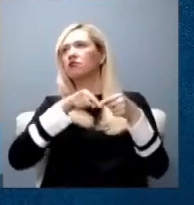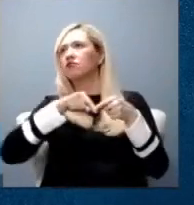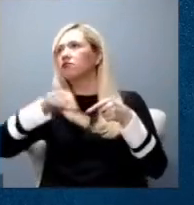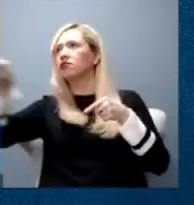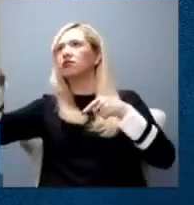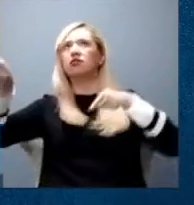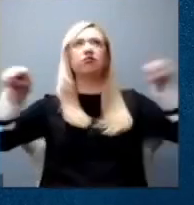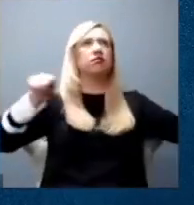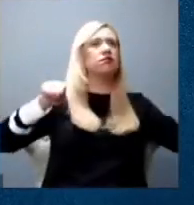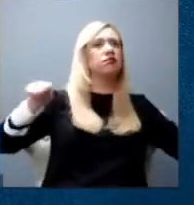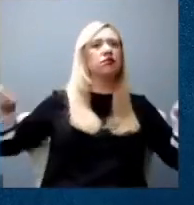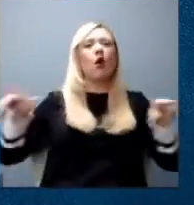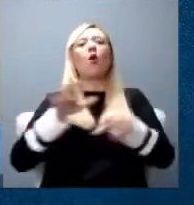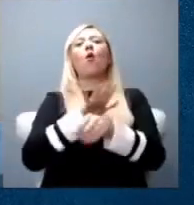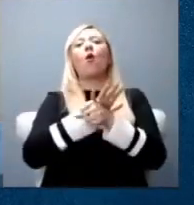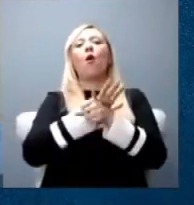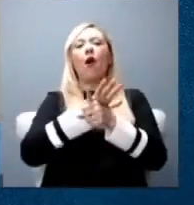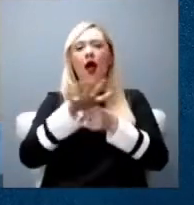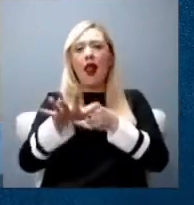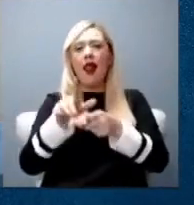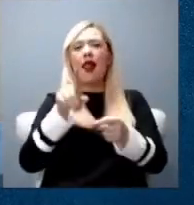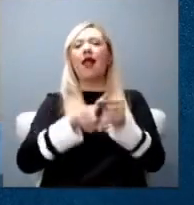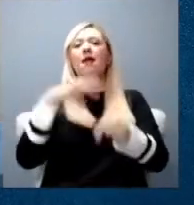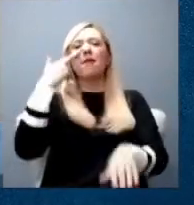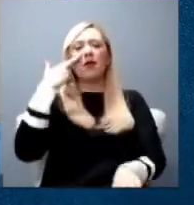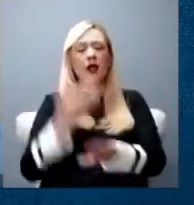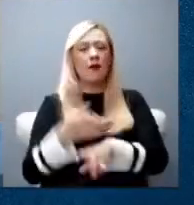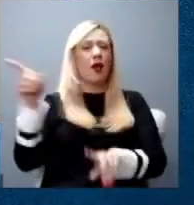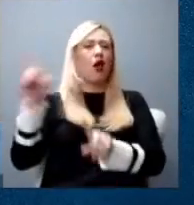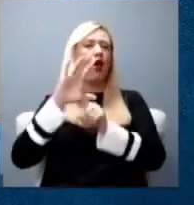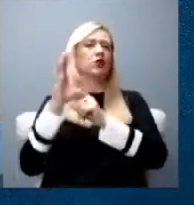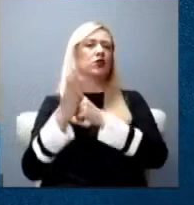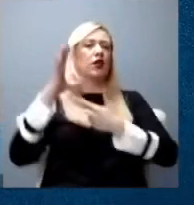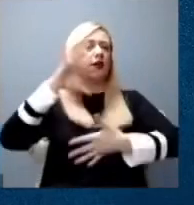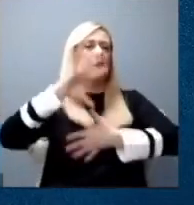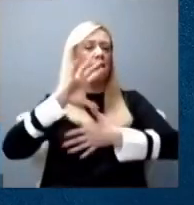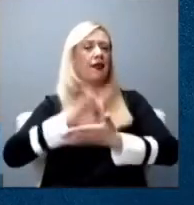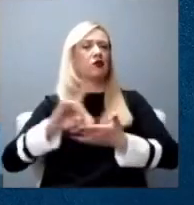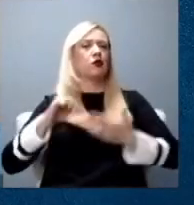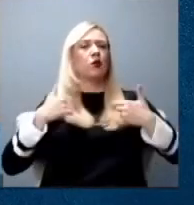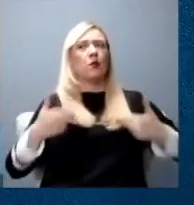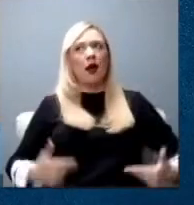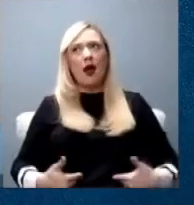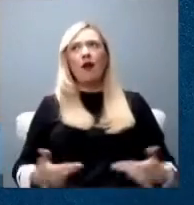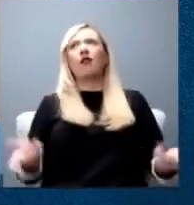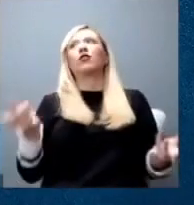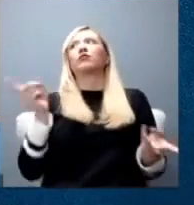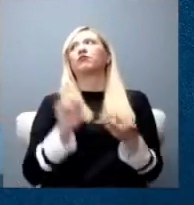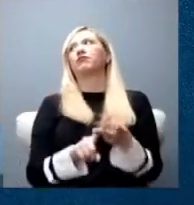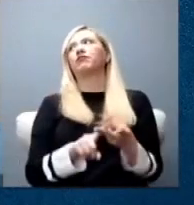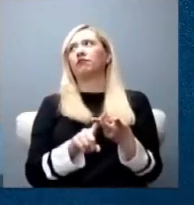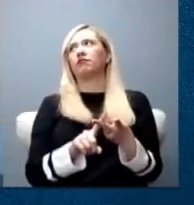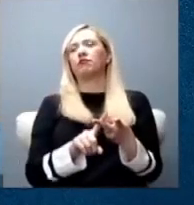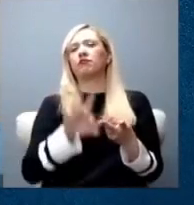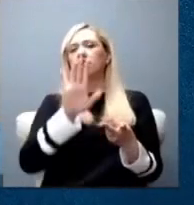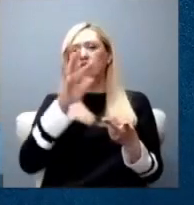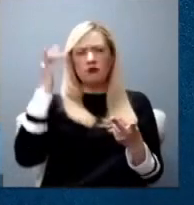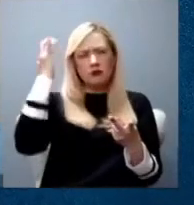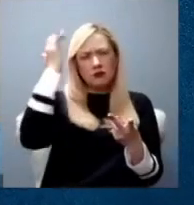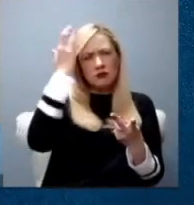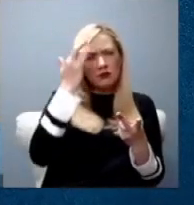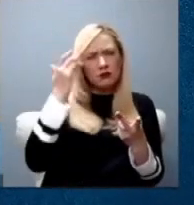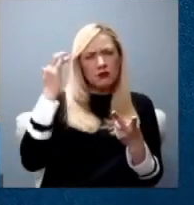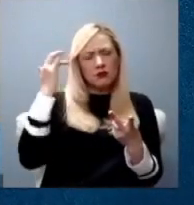el margen de actuación que tiene la Comisión Interamericana de Derechos Humanos, o también ha analizado en